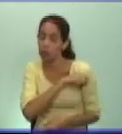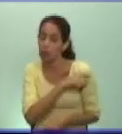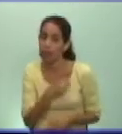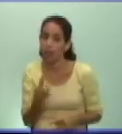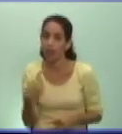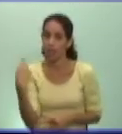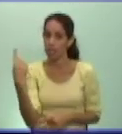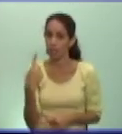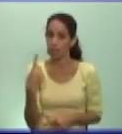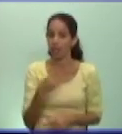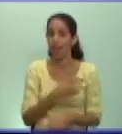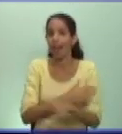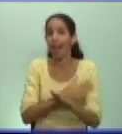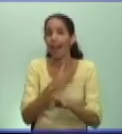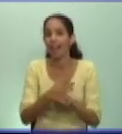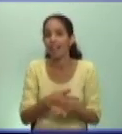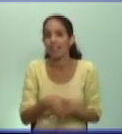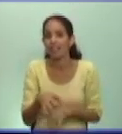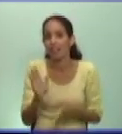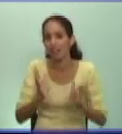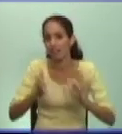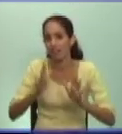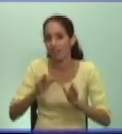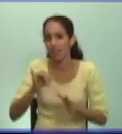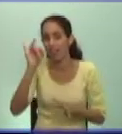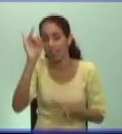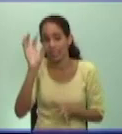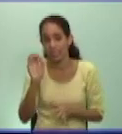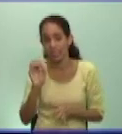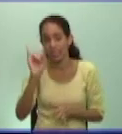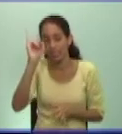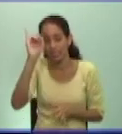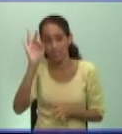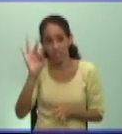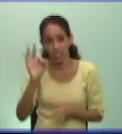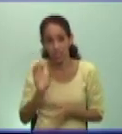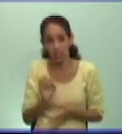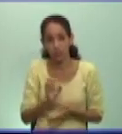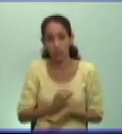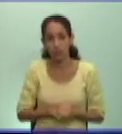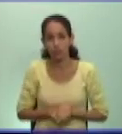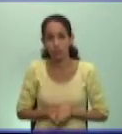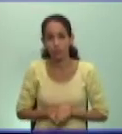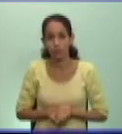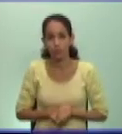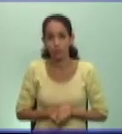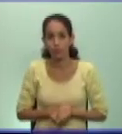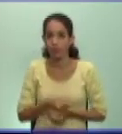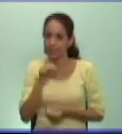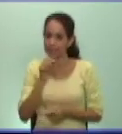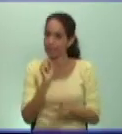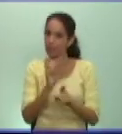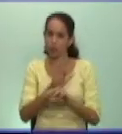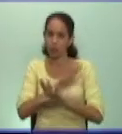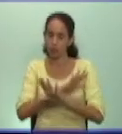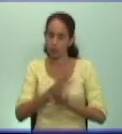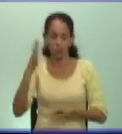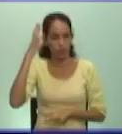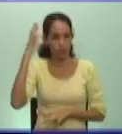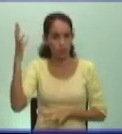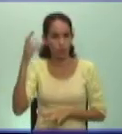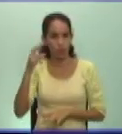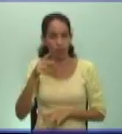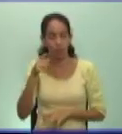70 y 80, donde hablamos ya incluso de revoluciones allí. Y bueno, iniciando ya todo el periodo, finales del siglo XX